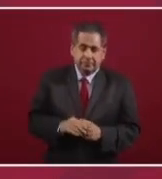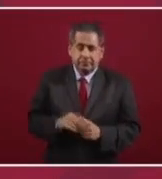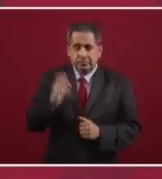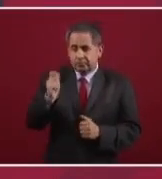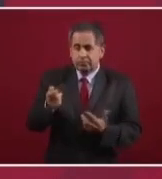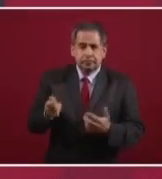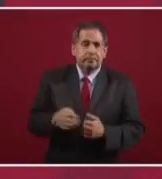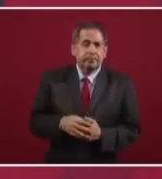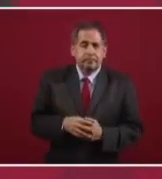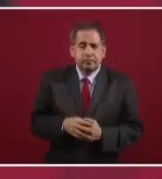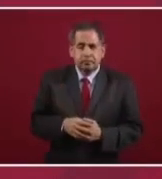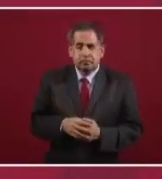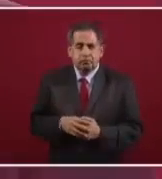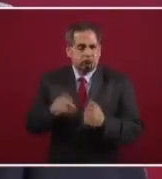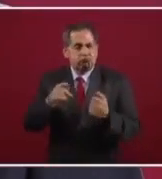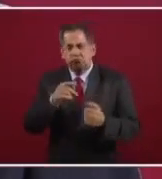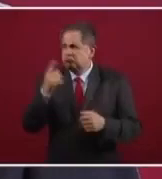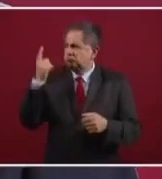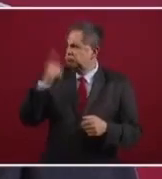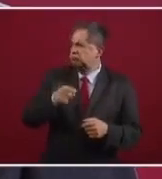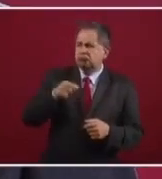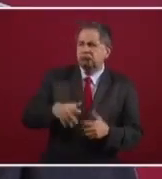de declarar la guerra